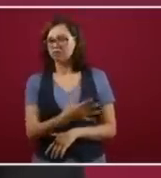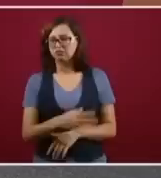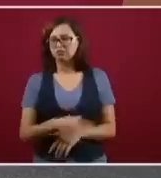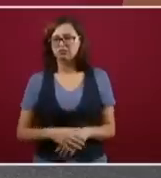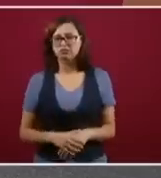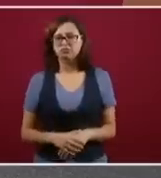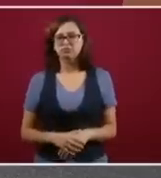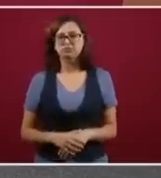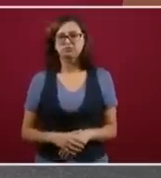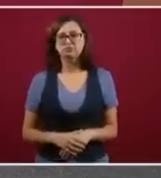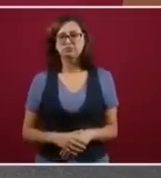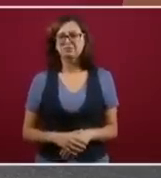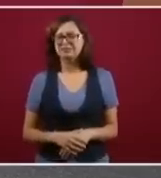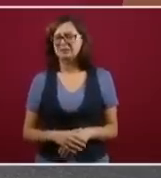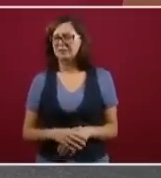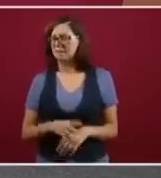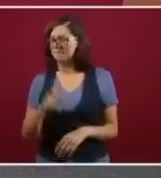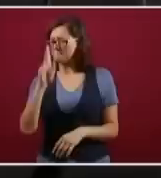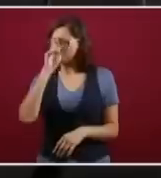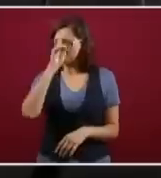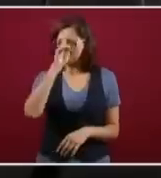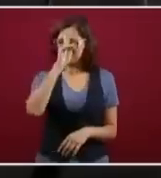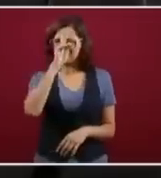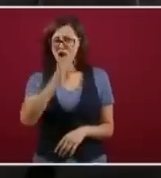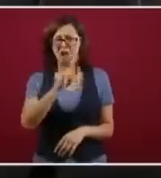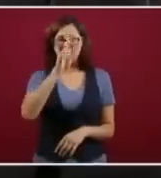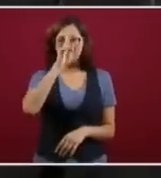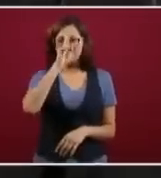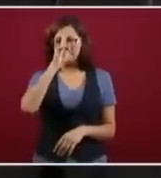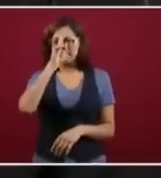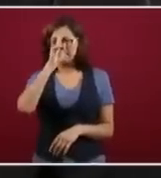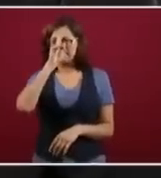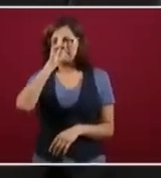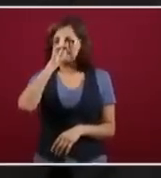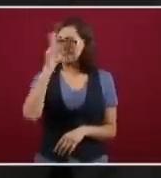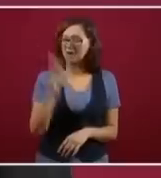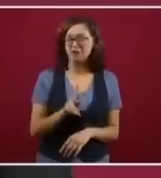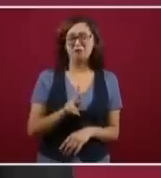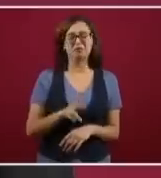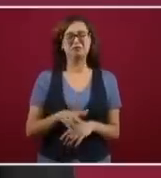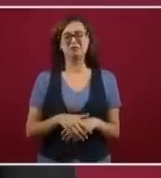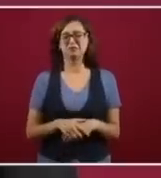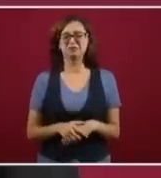porque el peor de los males es que